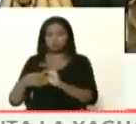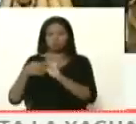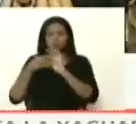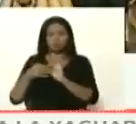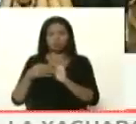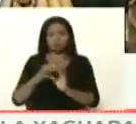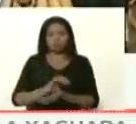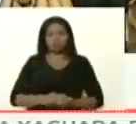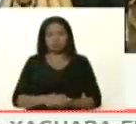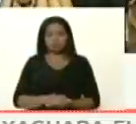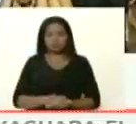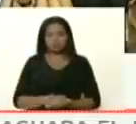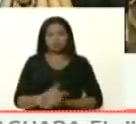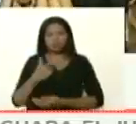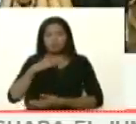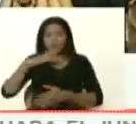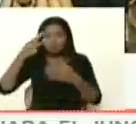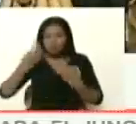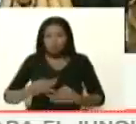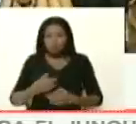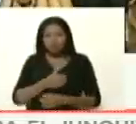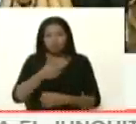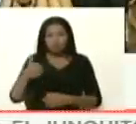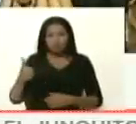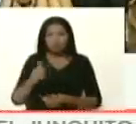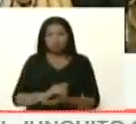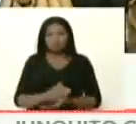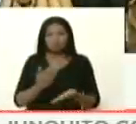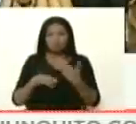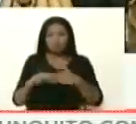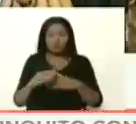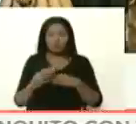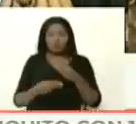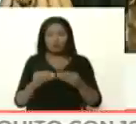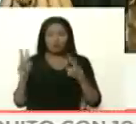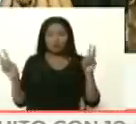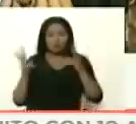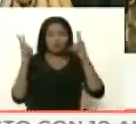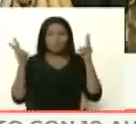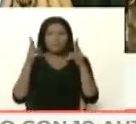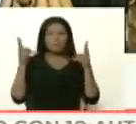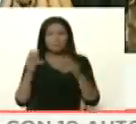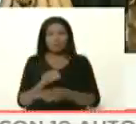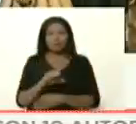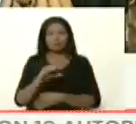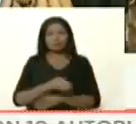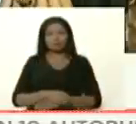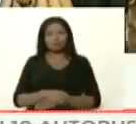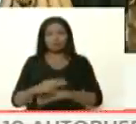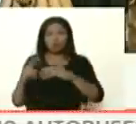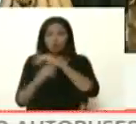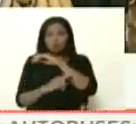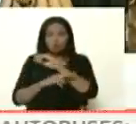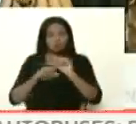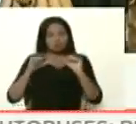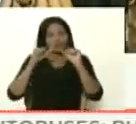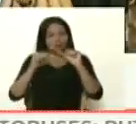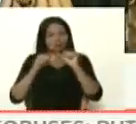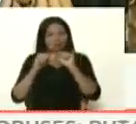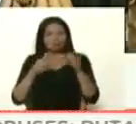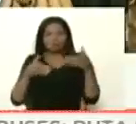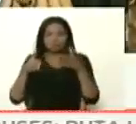unión, que yo les aseguro que vamos a vencer y Conviasa va a seguir su camino.